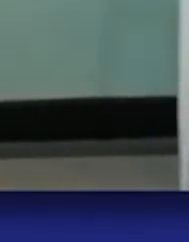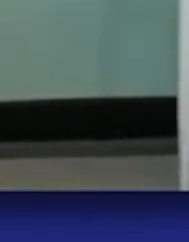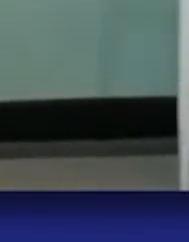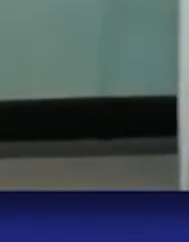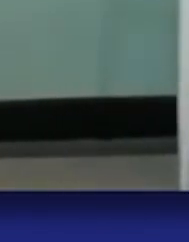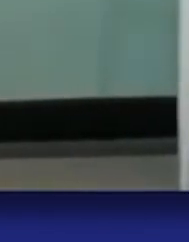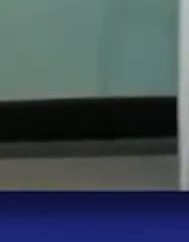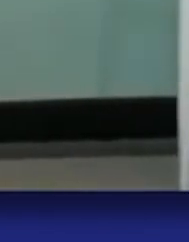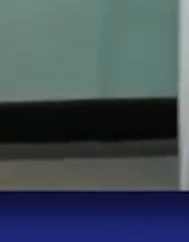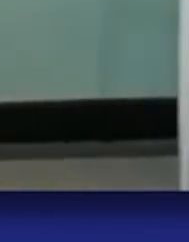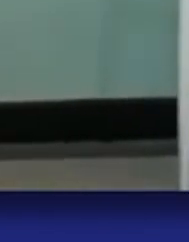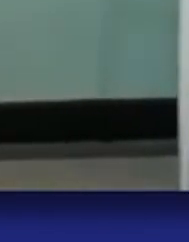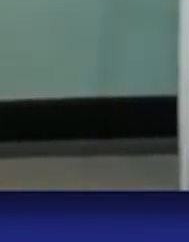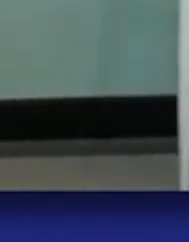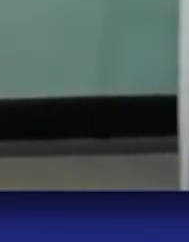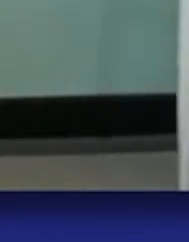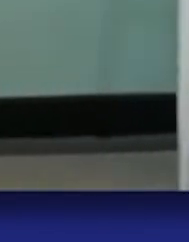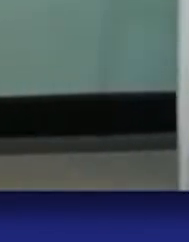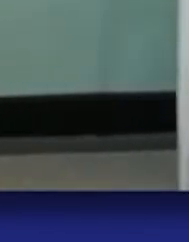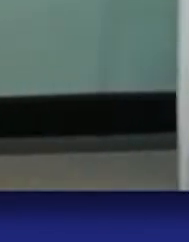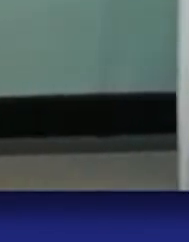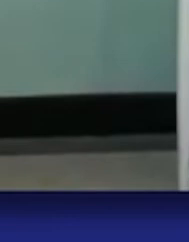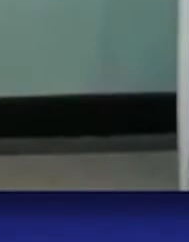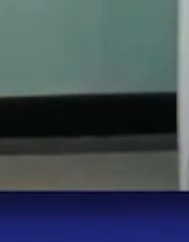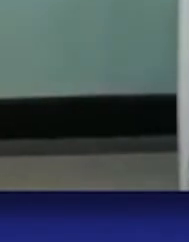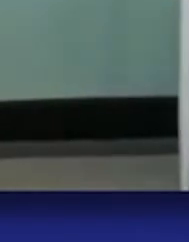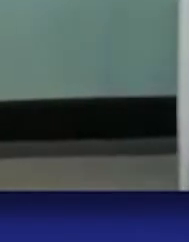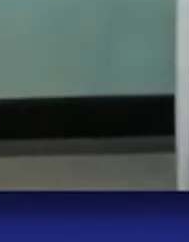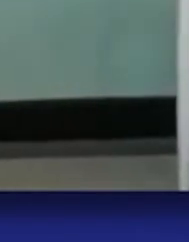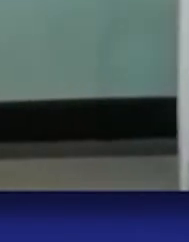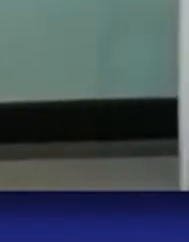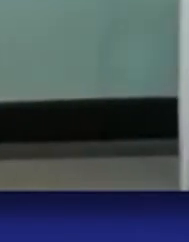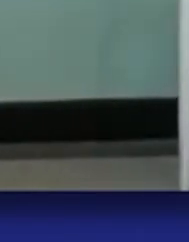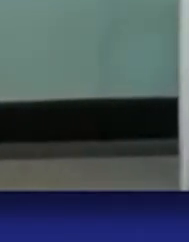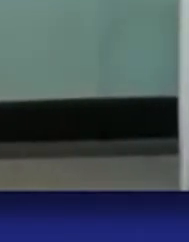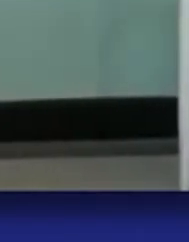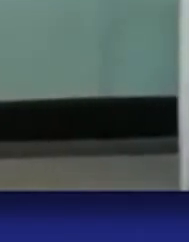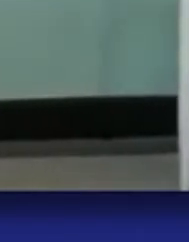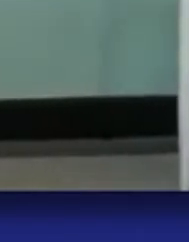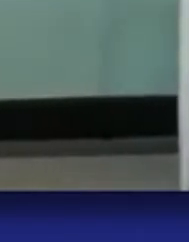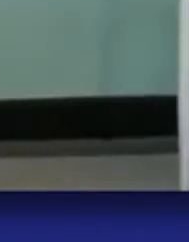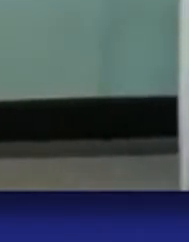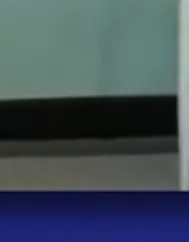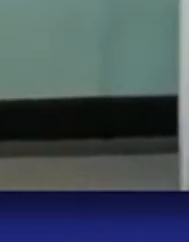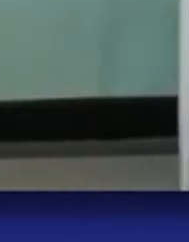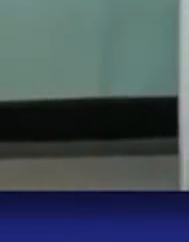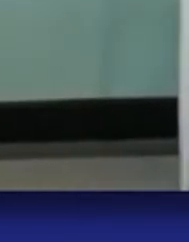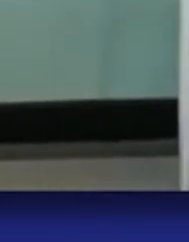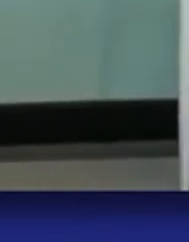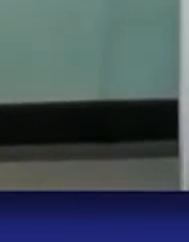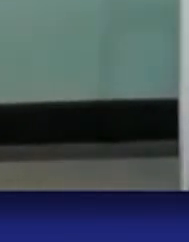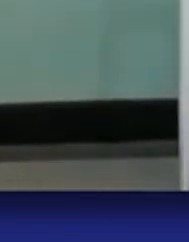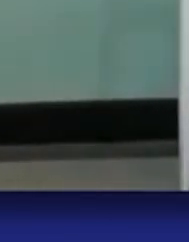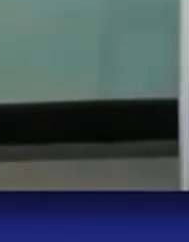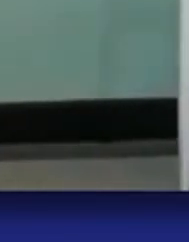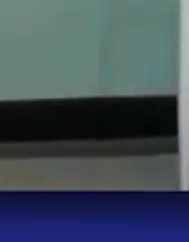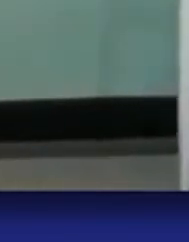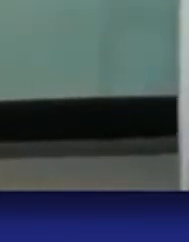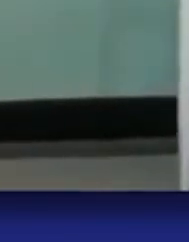4 entre el número 4 da como resultado el número 1. Recordando que el número 1 no es un número.